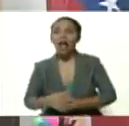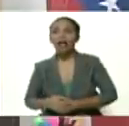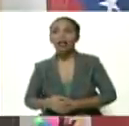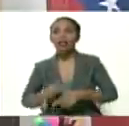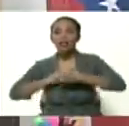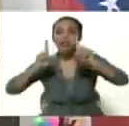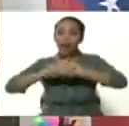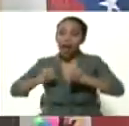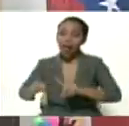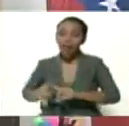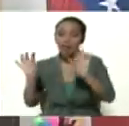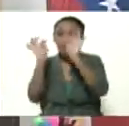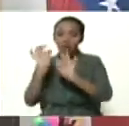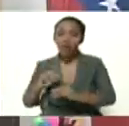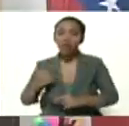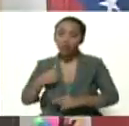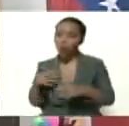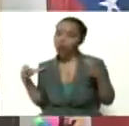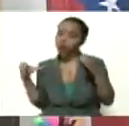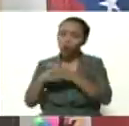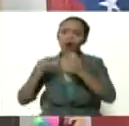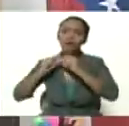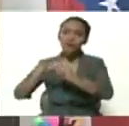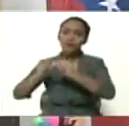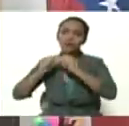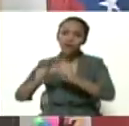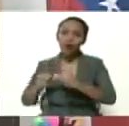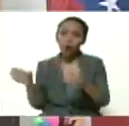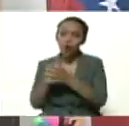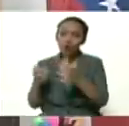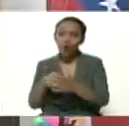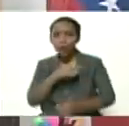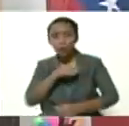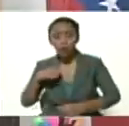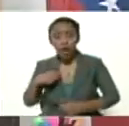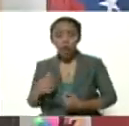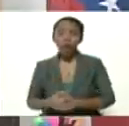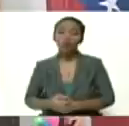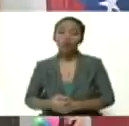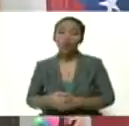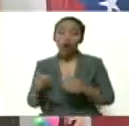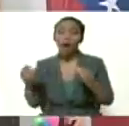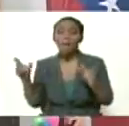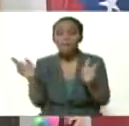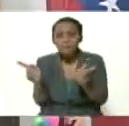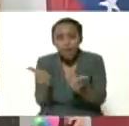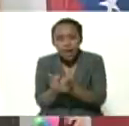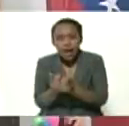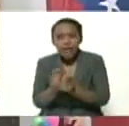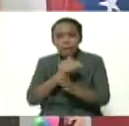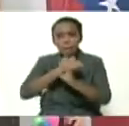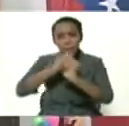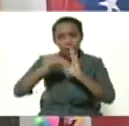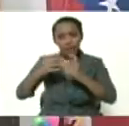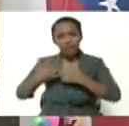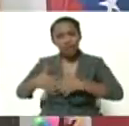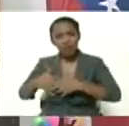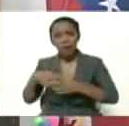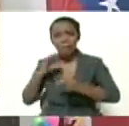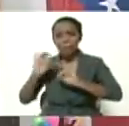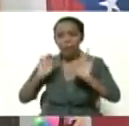diversos signos. Por eso es que yo me reúno permanentemente con el sector privado, con la pequeña y mediana industria. Hemos ido preparando